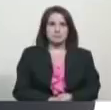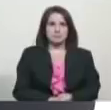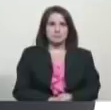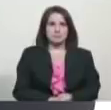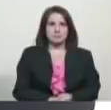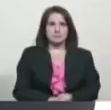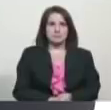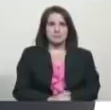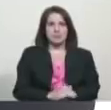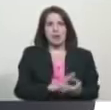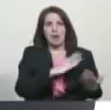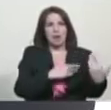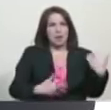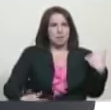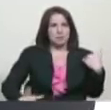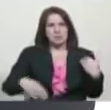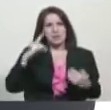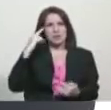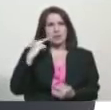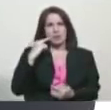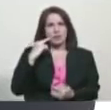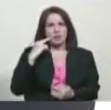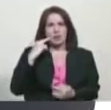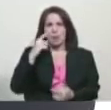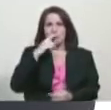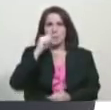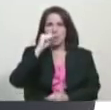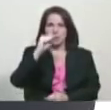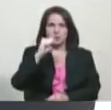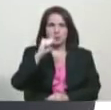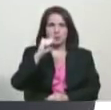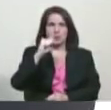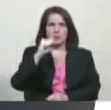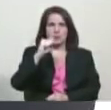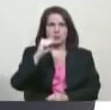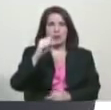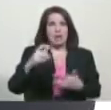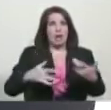Bien, el presidente de la República Bolivariana de Venezuela, Nicolás Maduro,